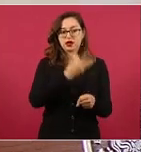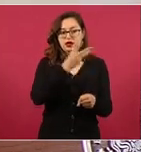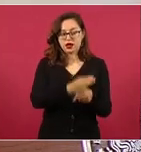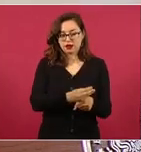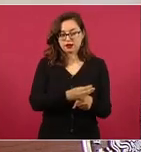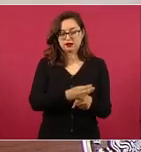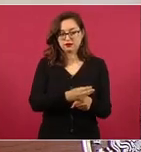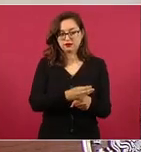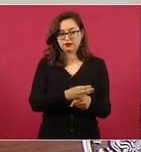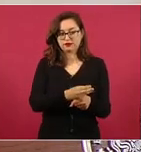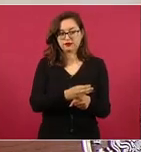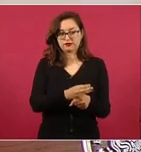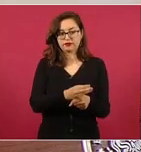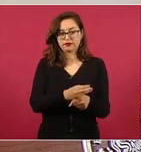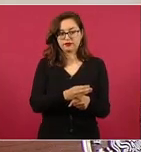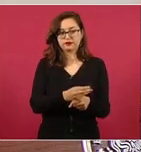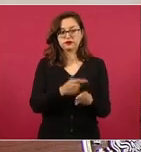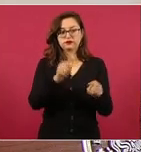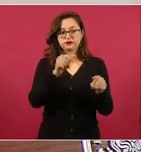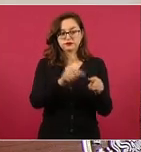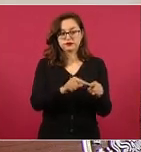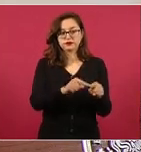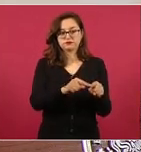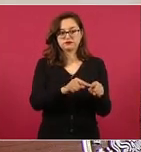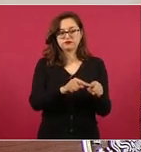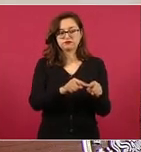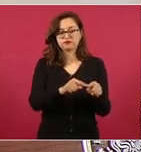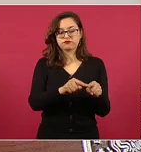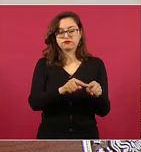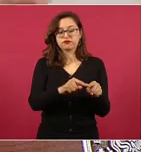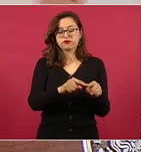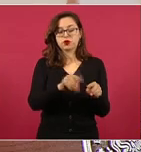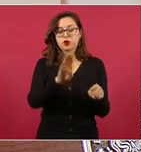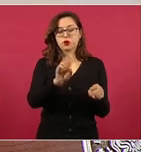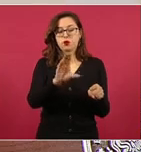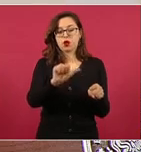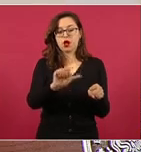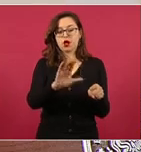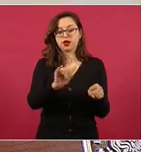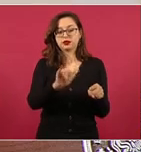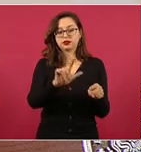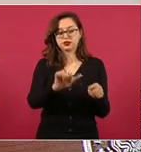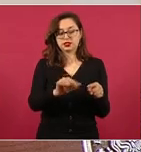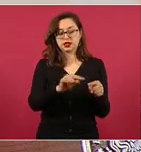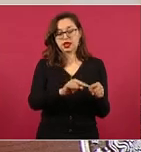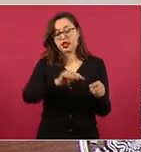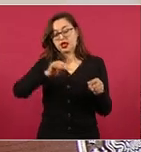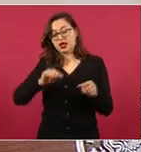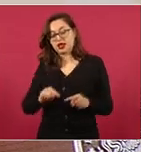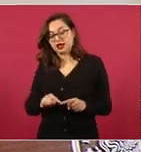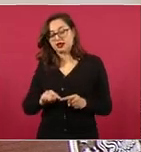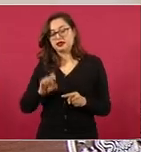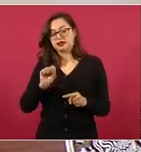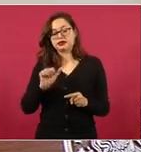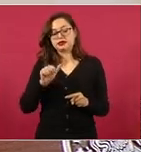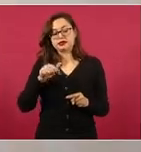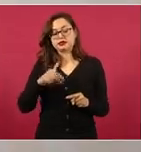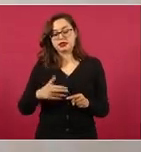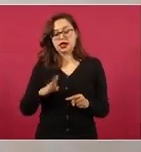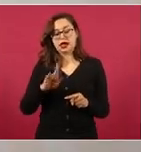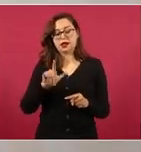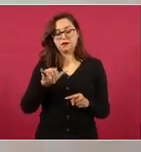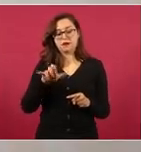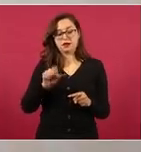Chila y de San Blas se va a poder ir a las Islas Marías, que ya